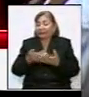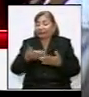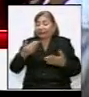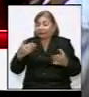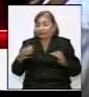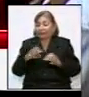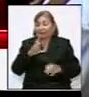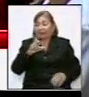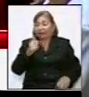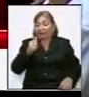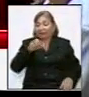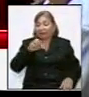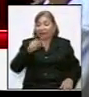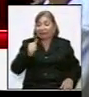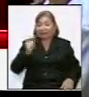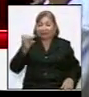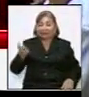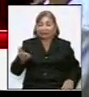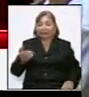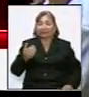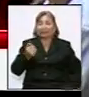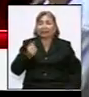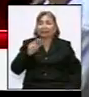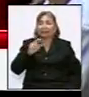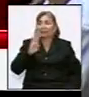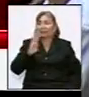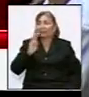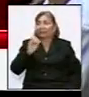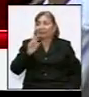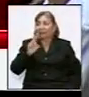corriente esta larga y el período de largo exista ánimos